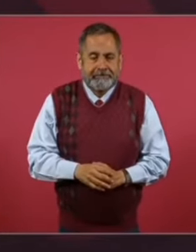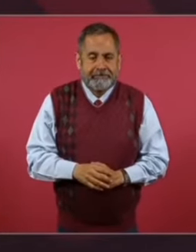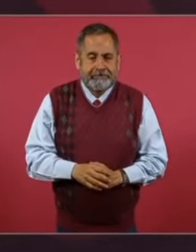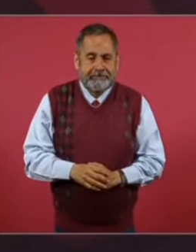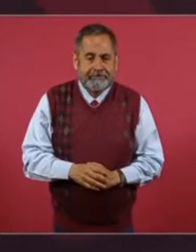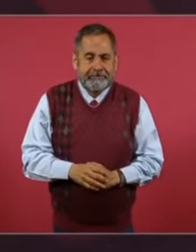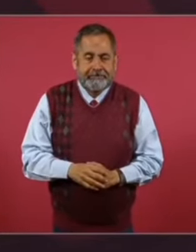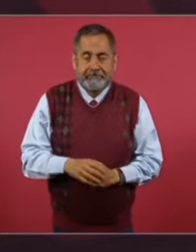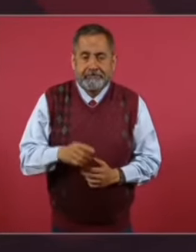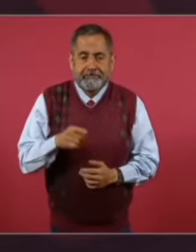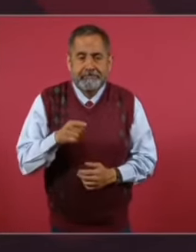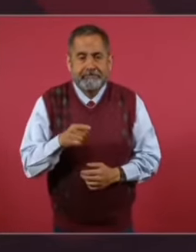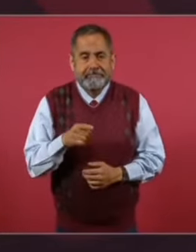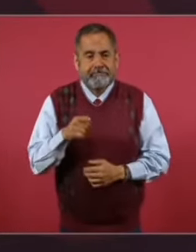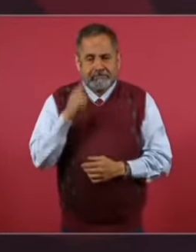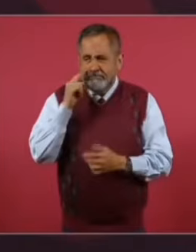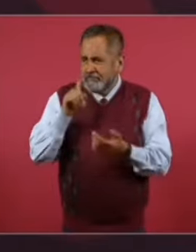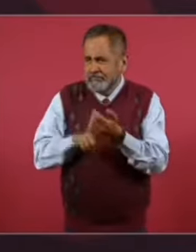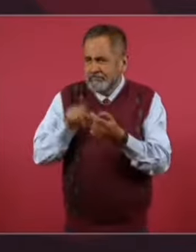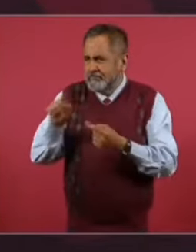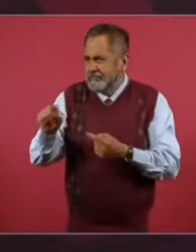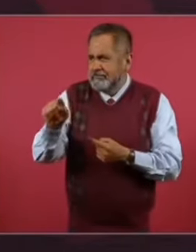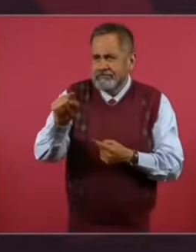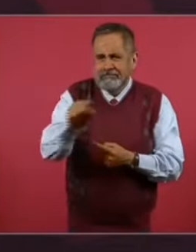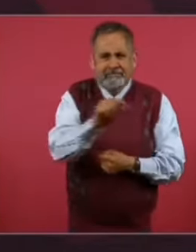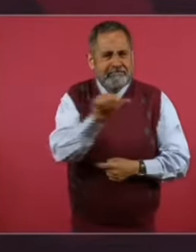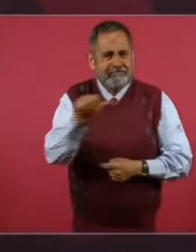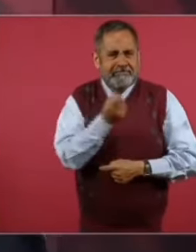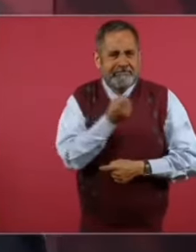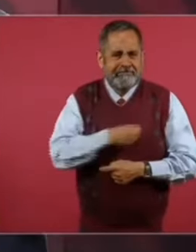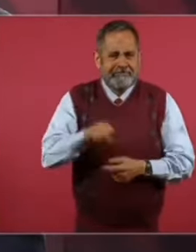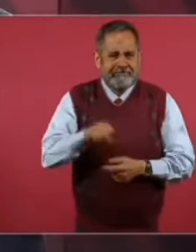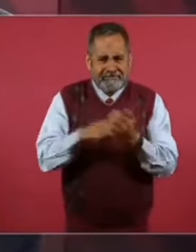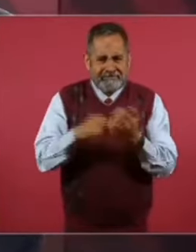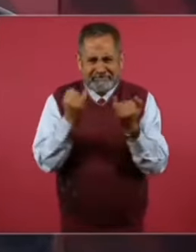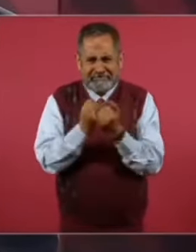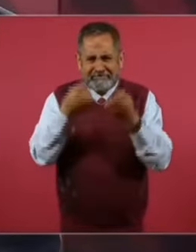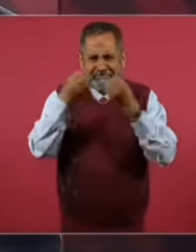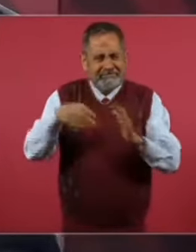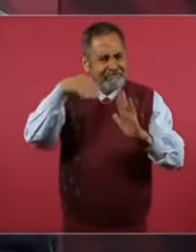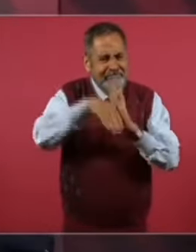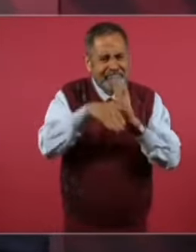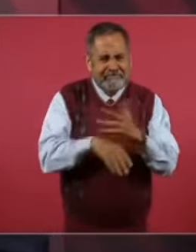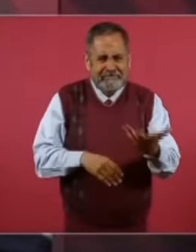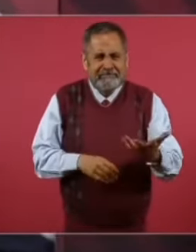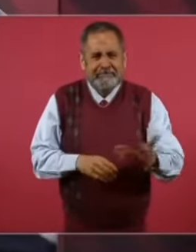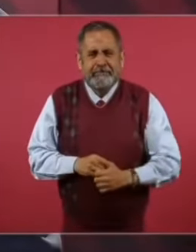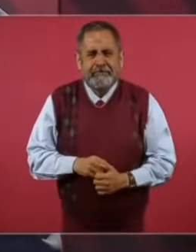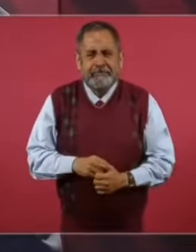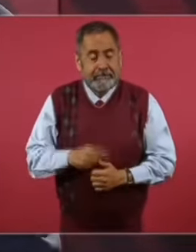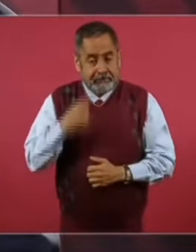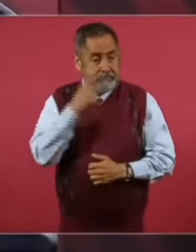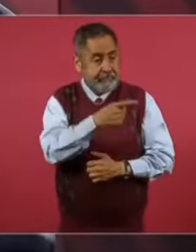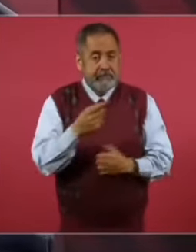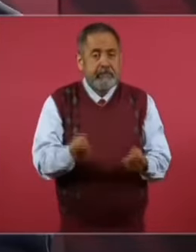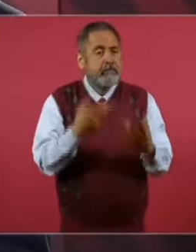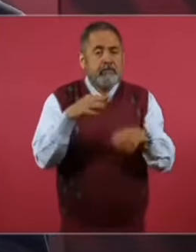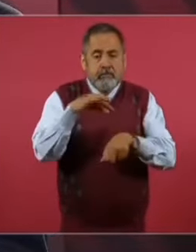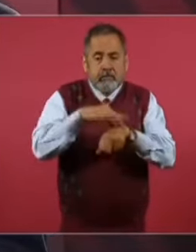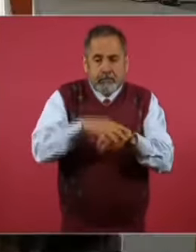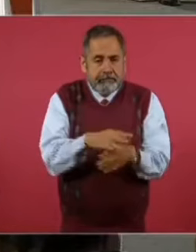valores donde se vea en la salud ya estamos viendo Cuántos